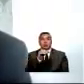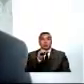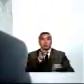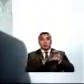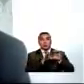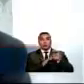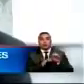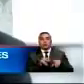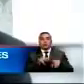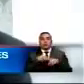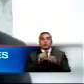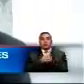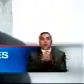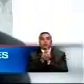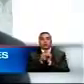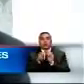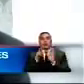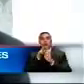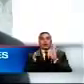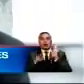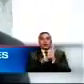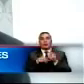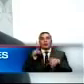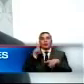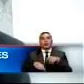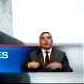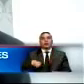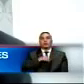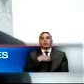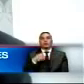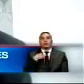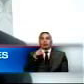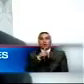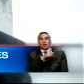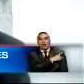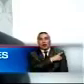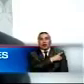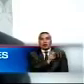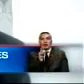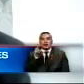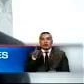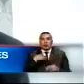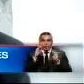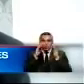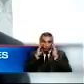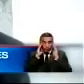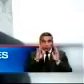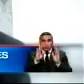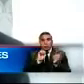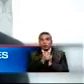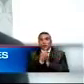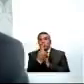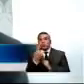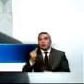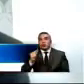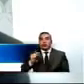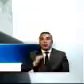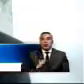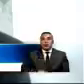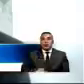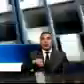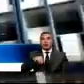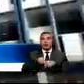hizo una reforma al reglamento que imposibilita que nosotros tengamos un delegado que es dependiente de cada uno de los detalles que